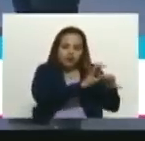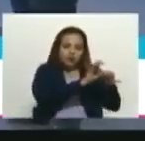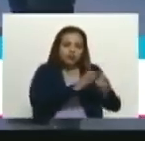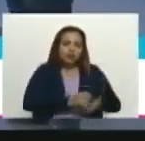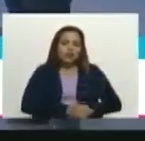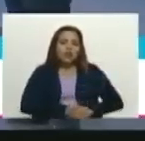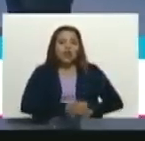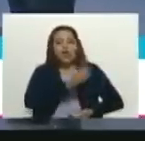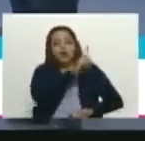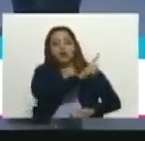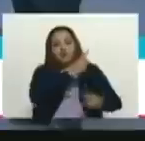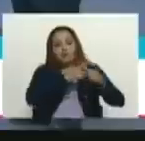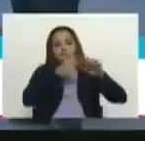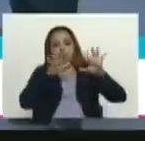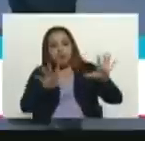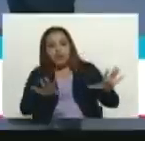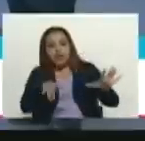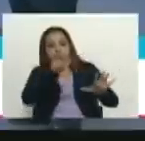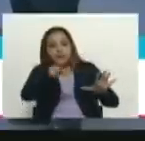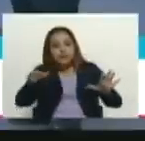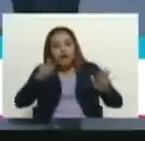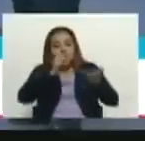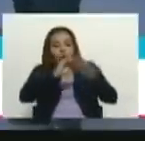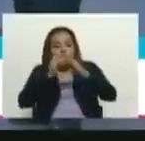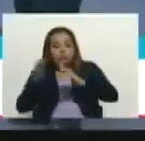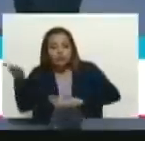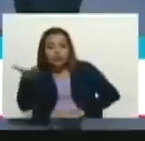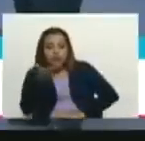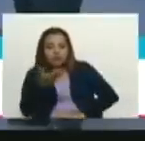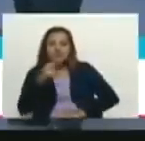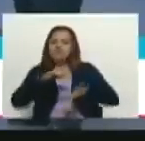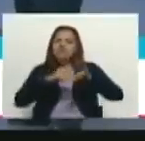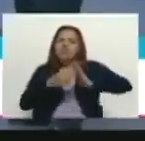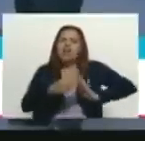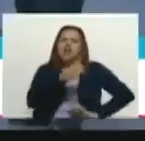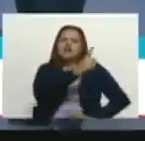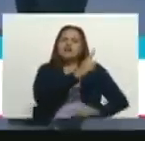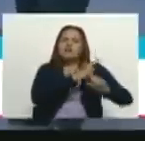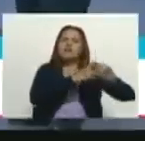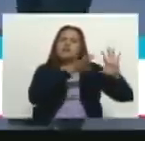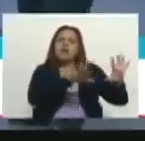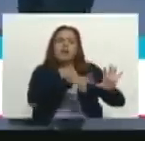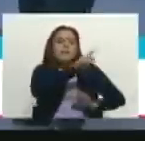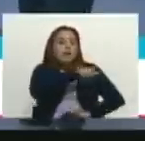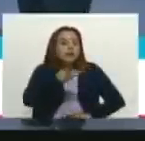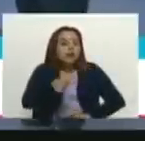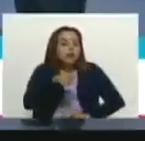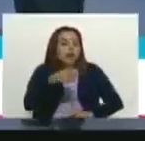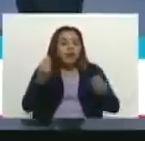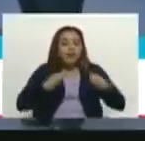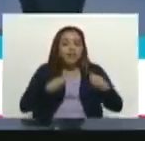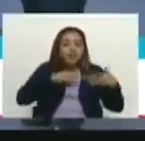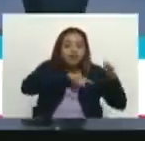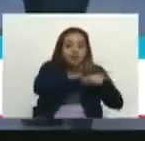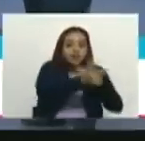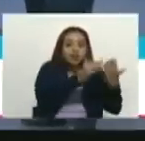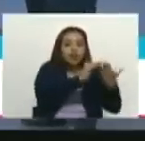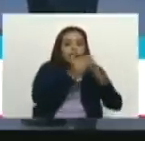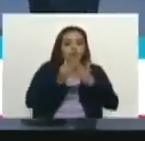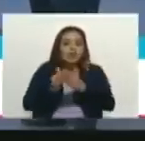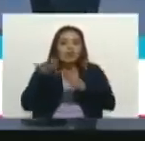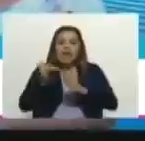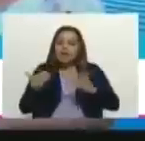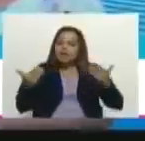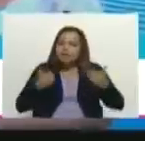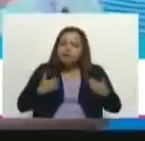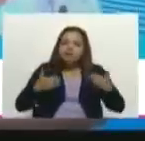el 1x10, que es la gente de la comunidad. ¿Qué es el 1x10? La gente de carne y hueso que vive en la comunidad y que padece los